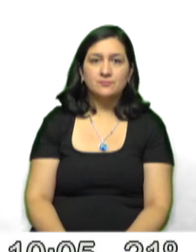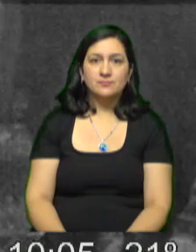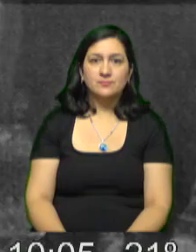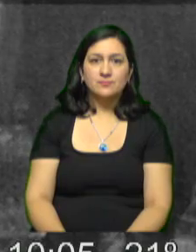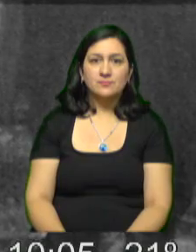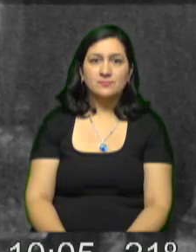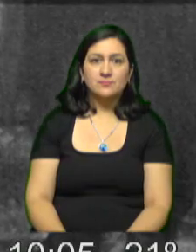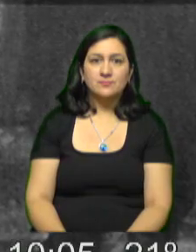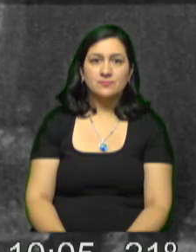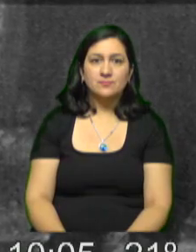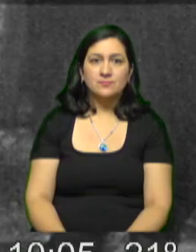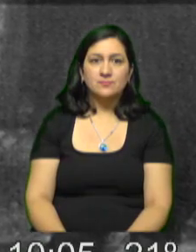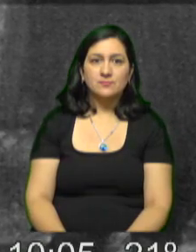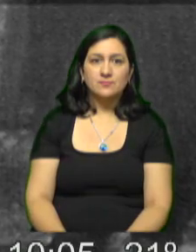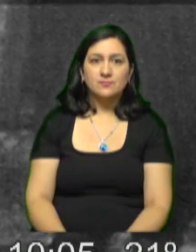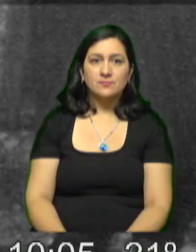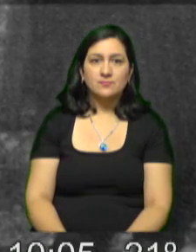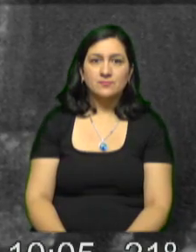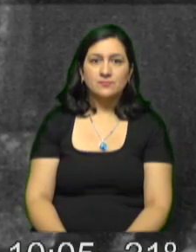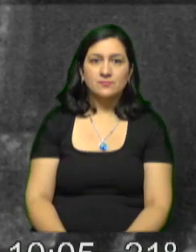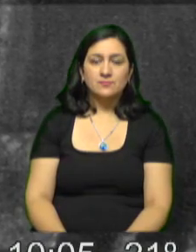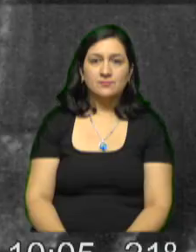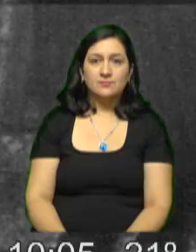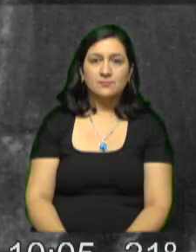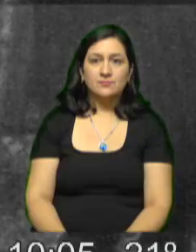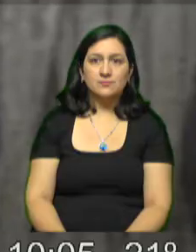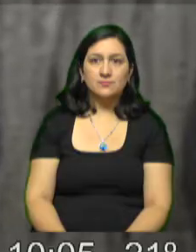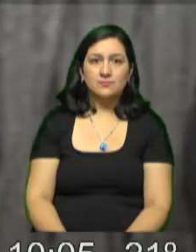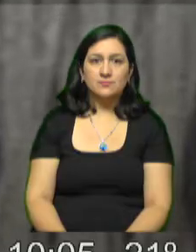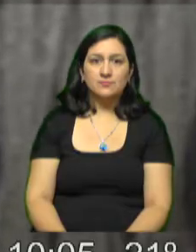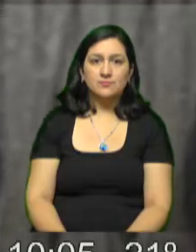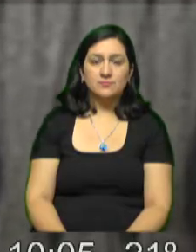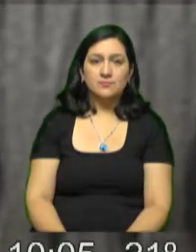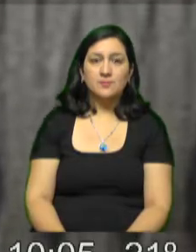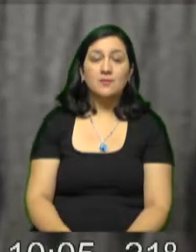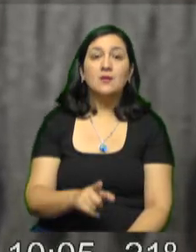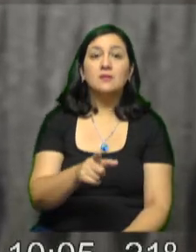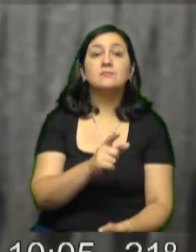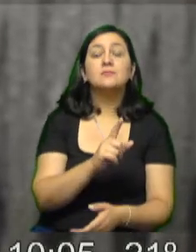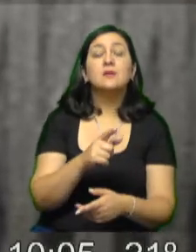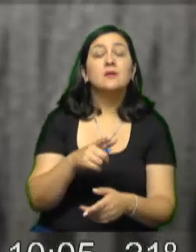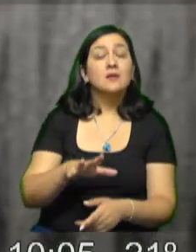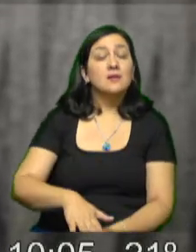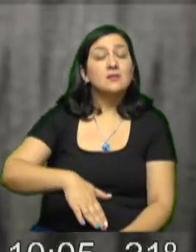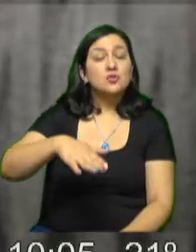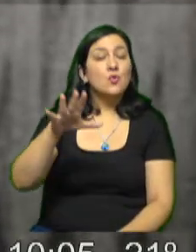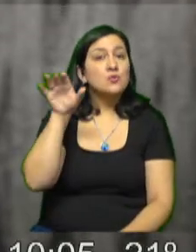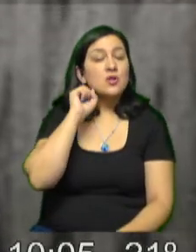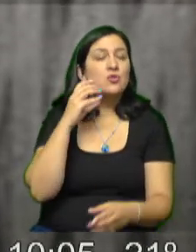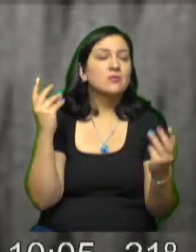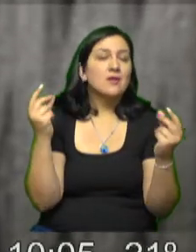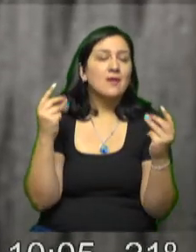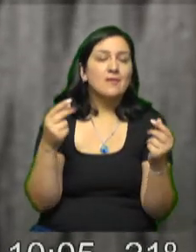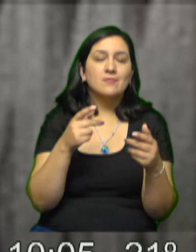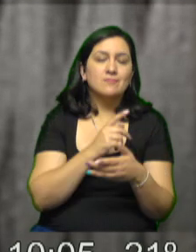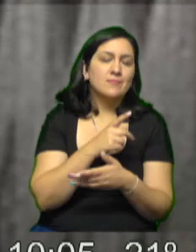Mire, Olivera, Rubén Rada, Jaime Ross, Mauricio. Fernando se crió escuchando tango, folclore, música clásica,